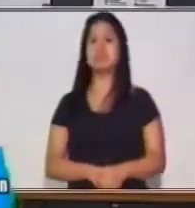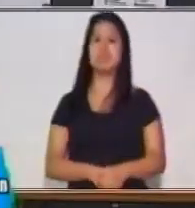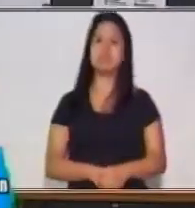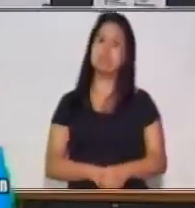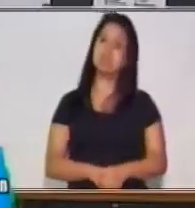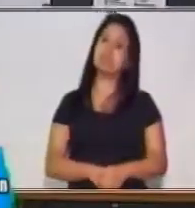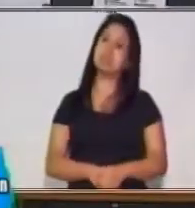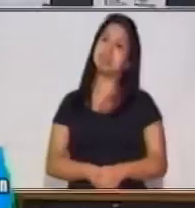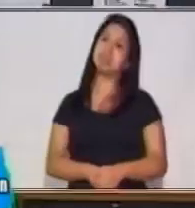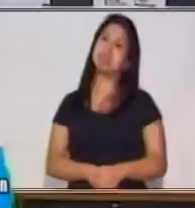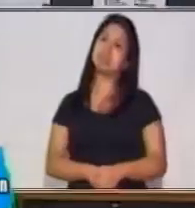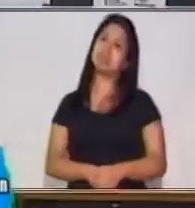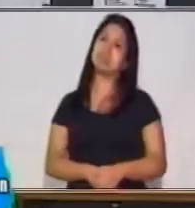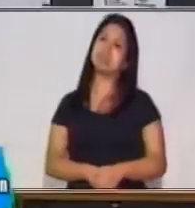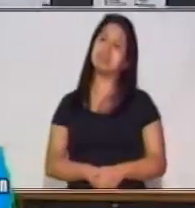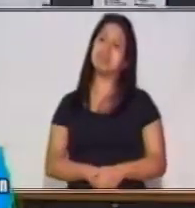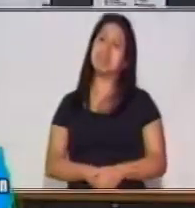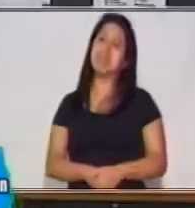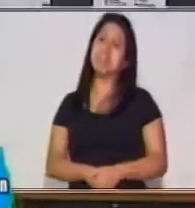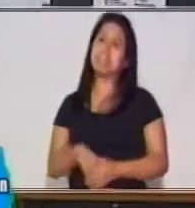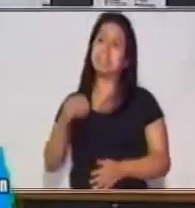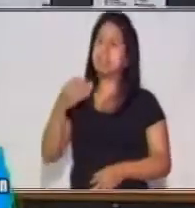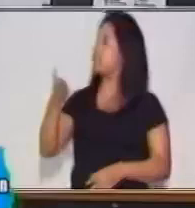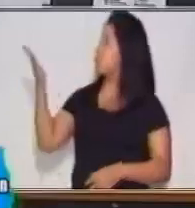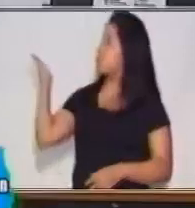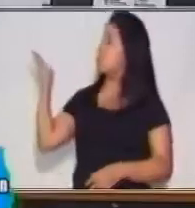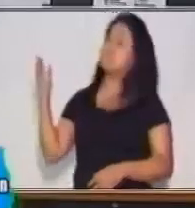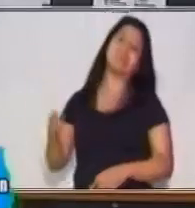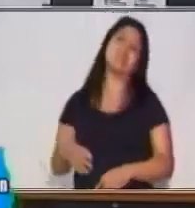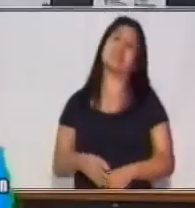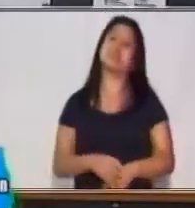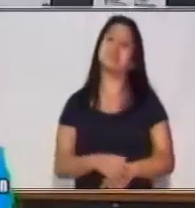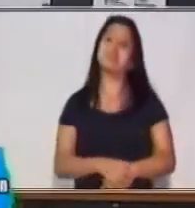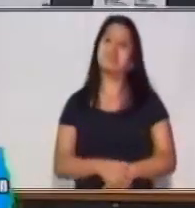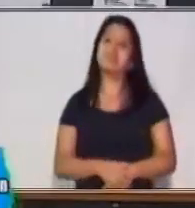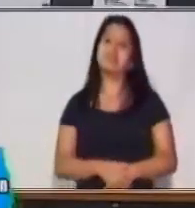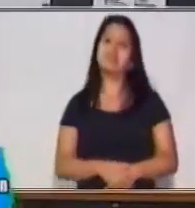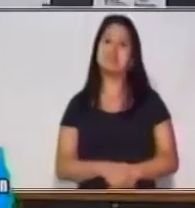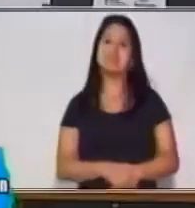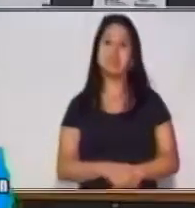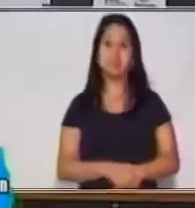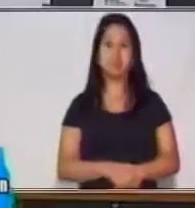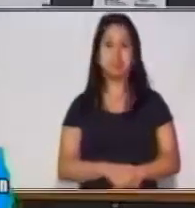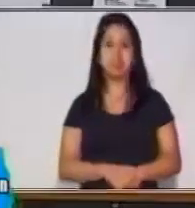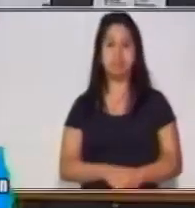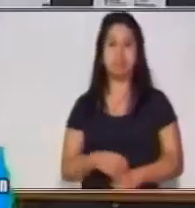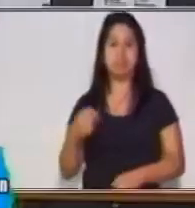personas solo baloncesto y 2 personas solo maratón. ¿Vamos bien?